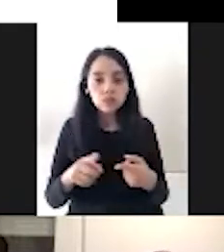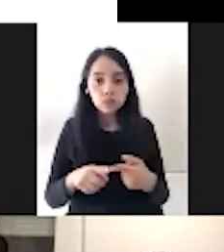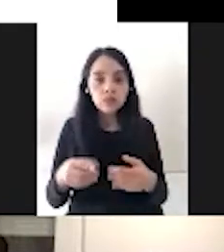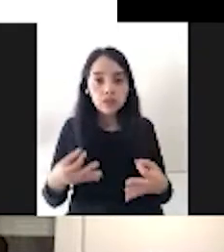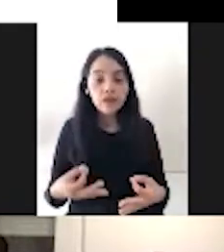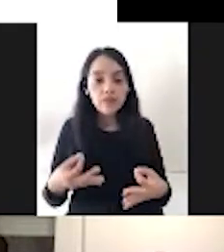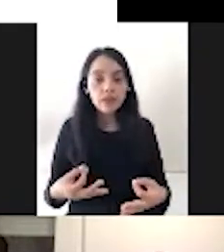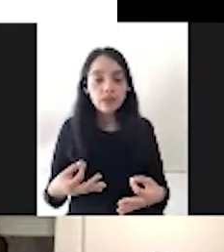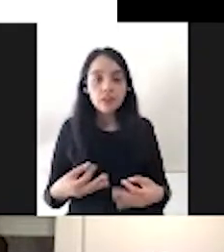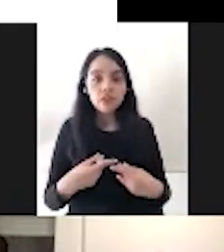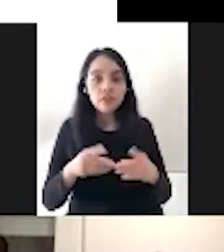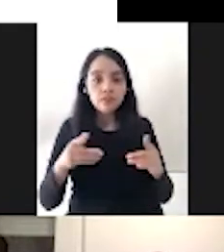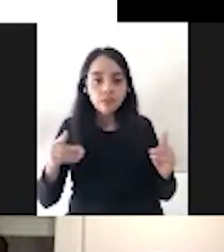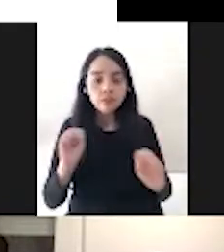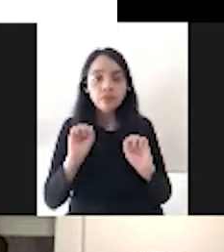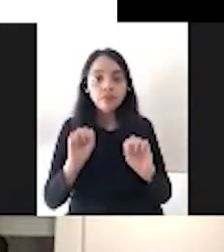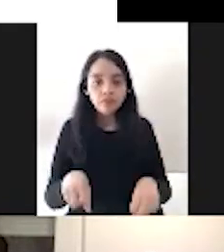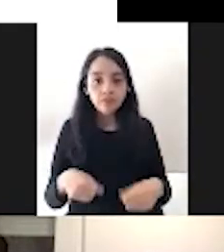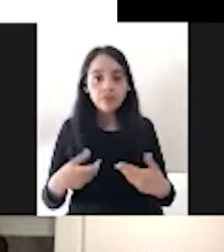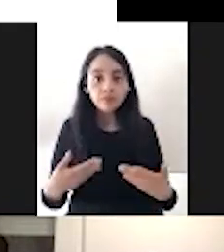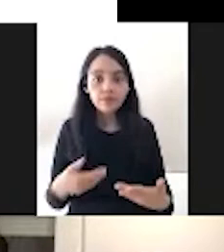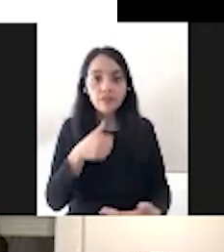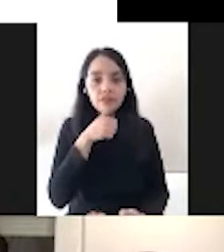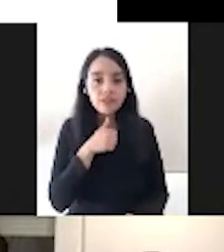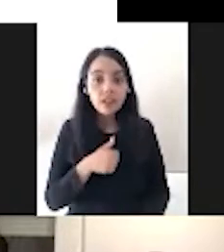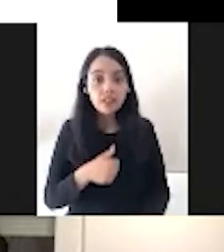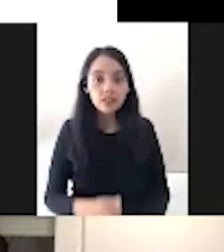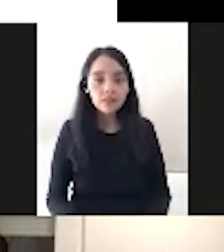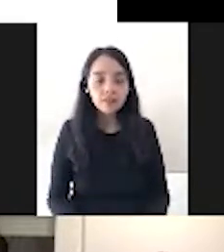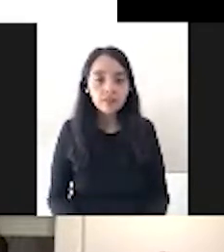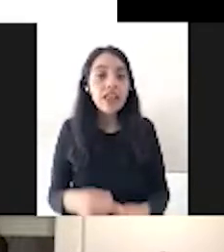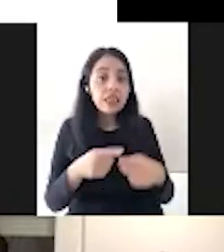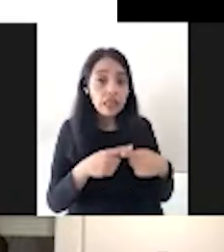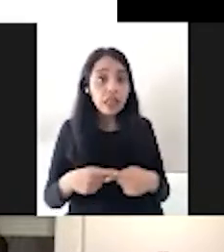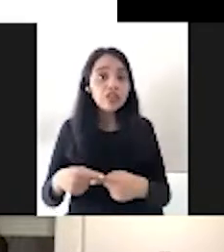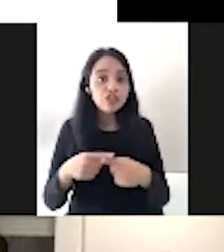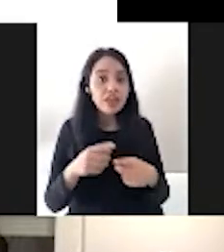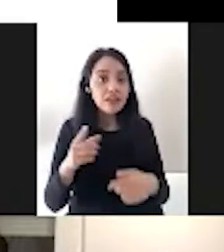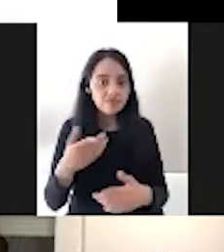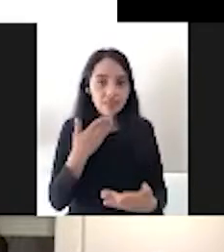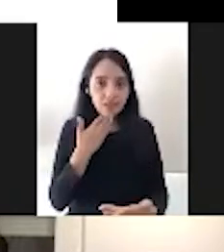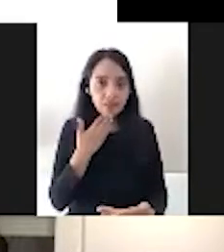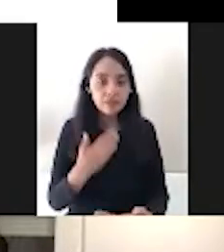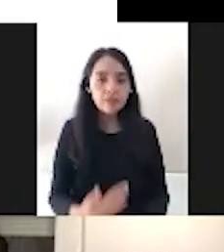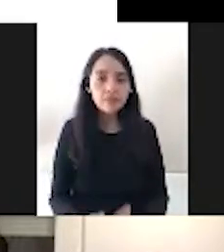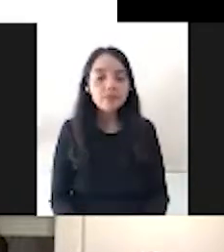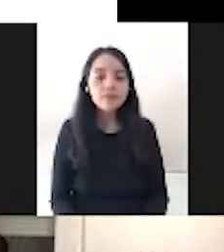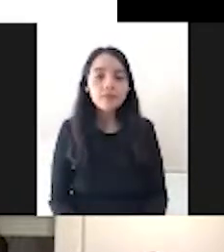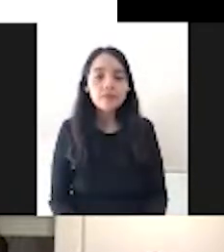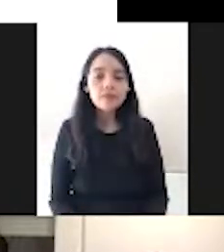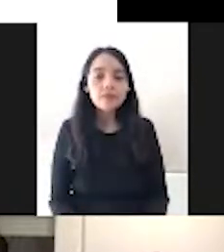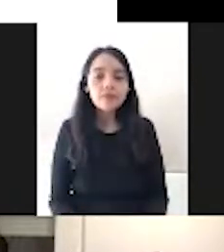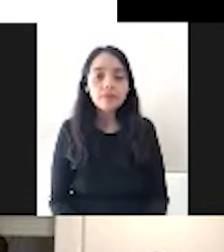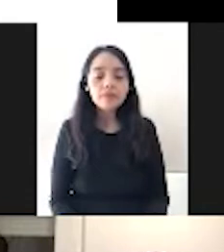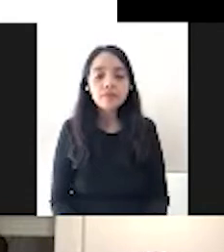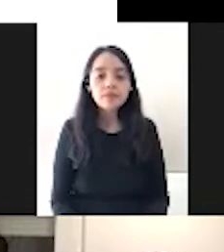diversificada dentro del contexto educativo y de la sociedad en general. Y también nace, por eso mismo, nace